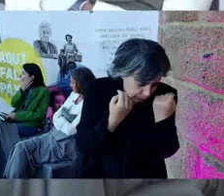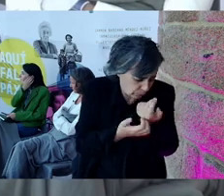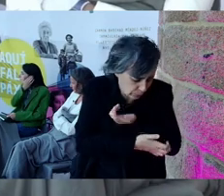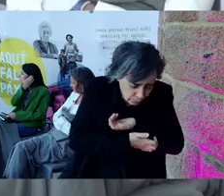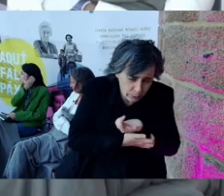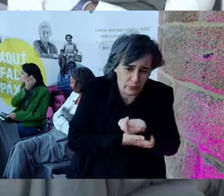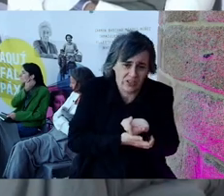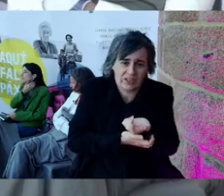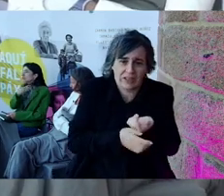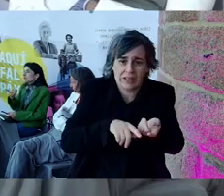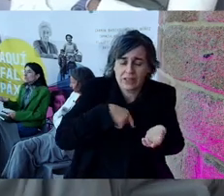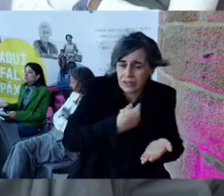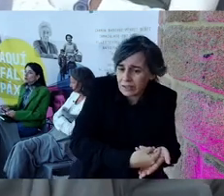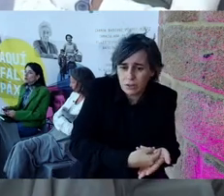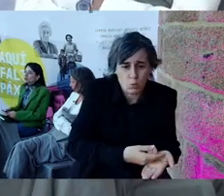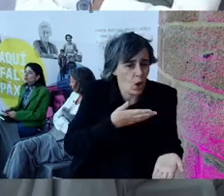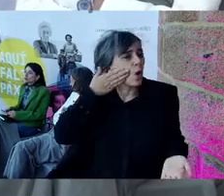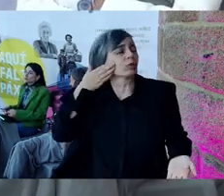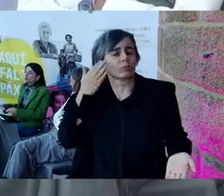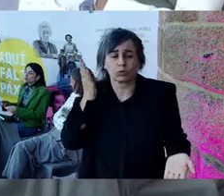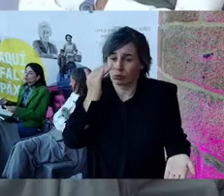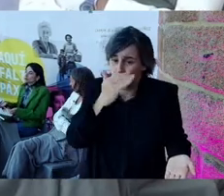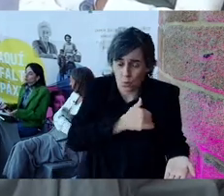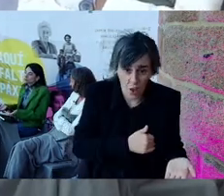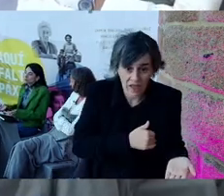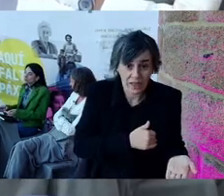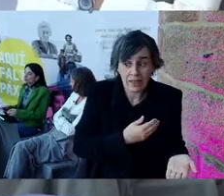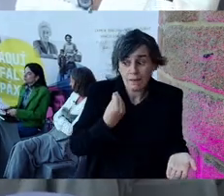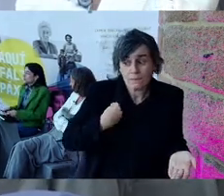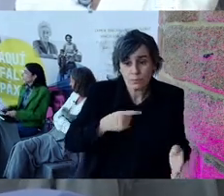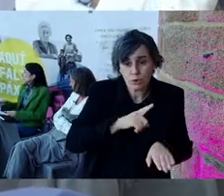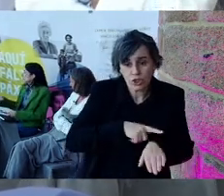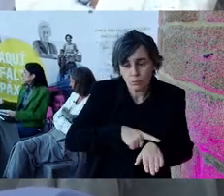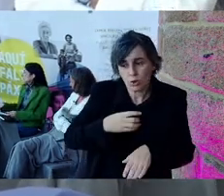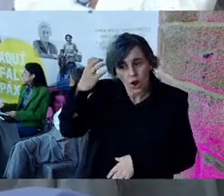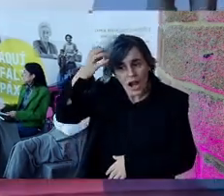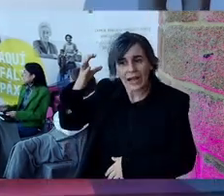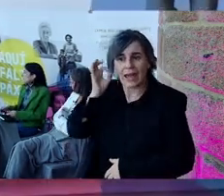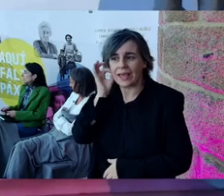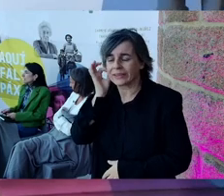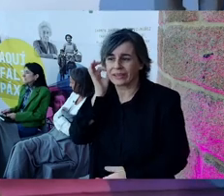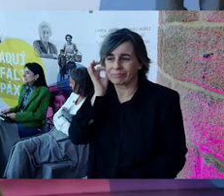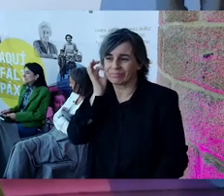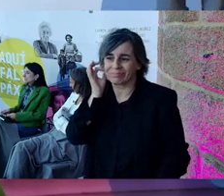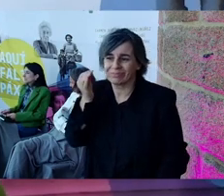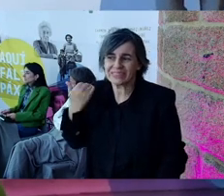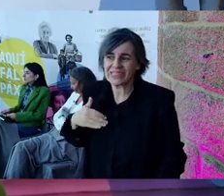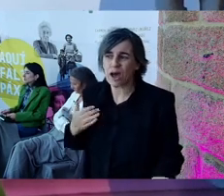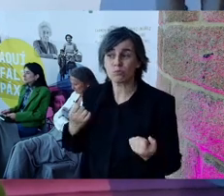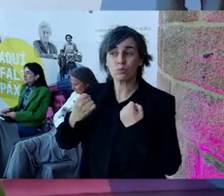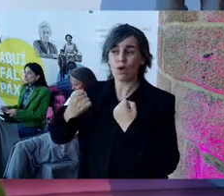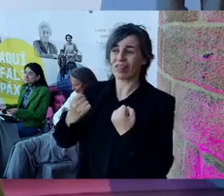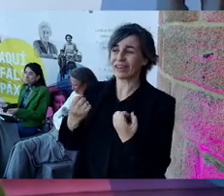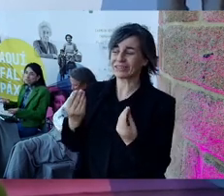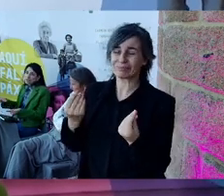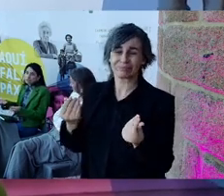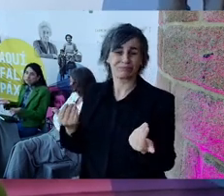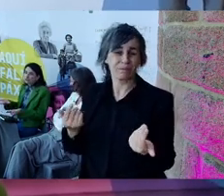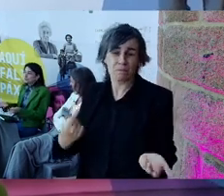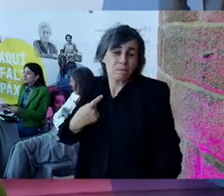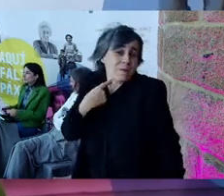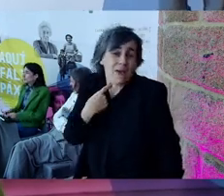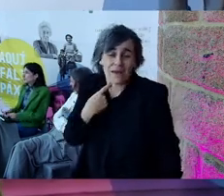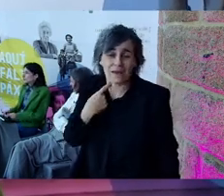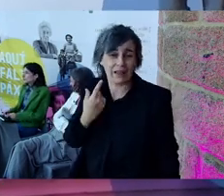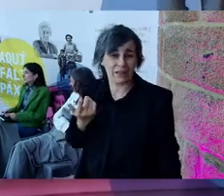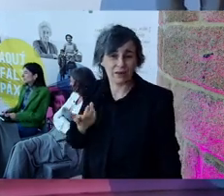desnudez y su honor pues afrentados, y luego en un segundo plano una reina totalmente deslegitimizada de ese